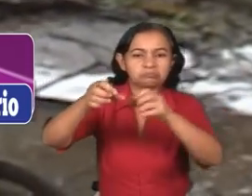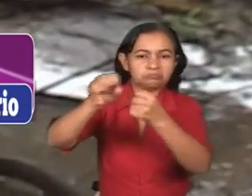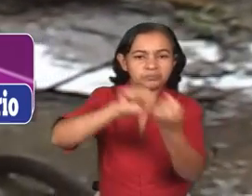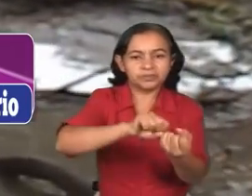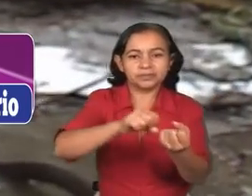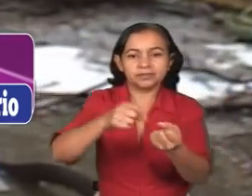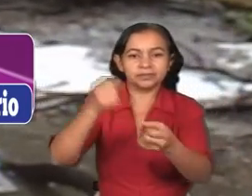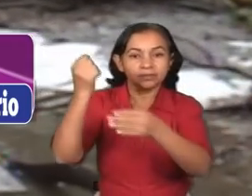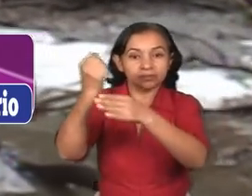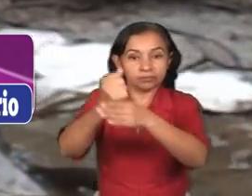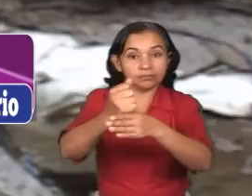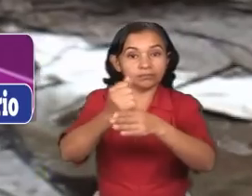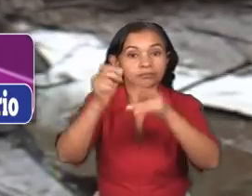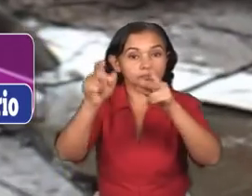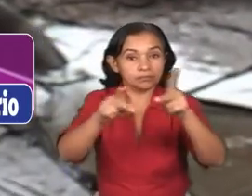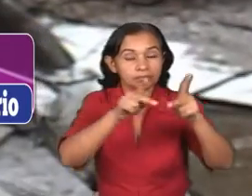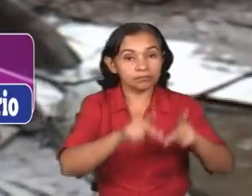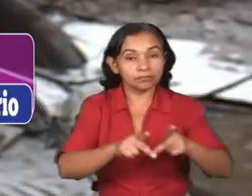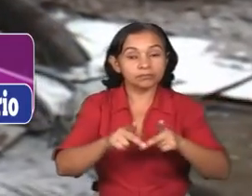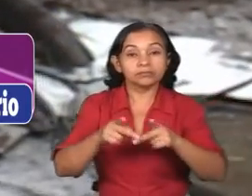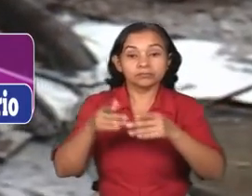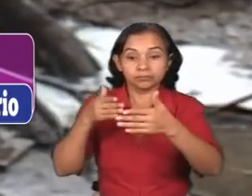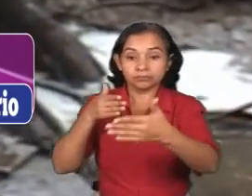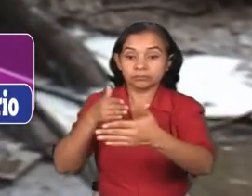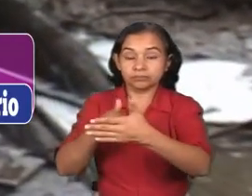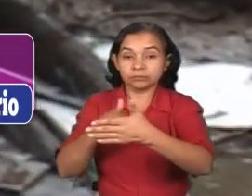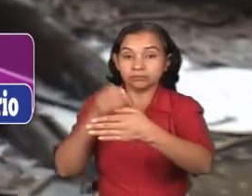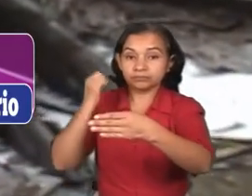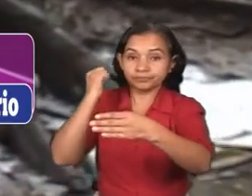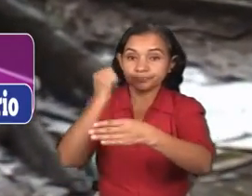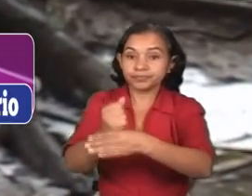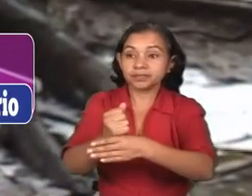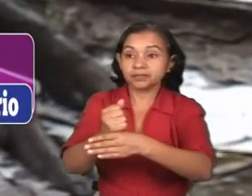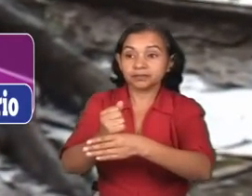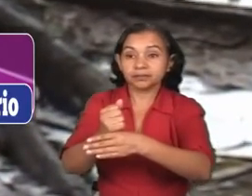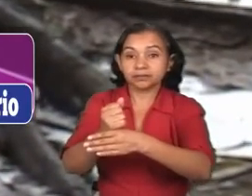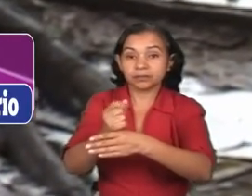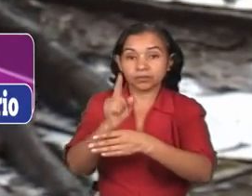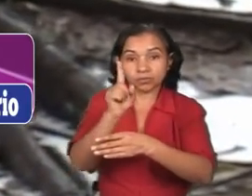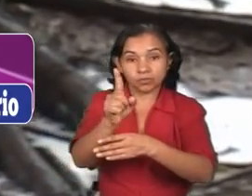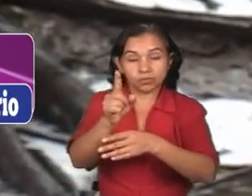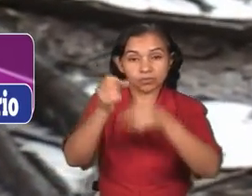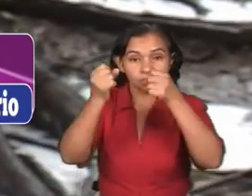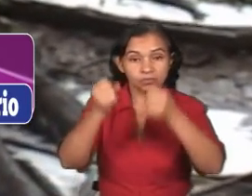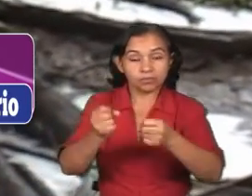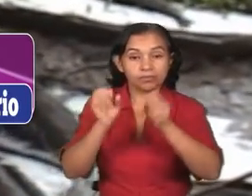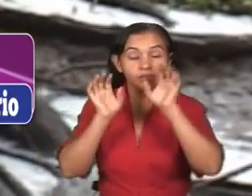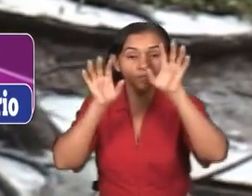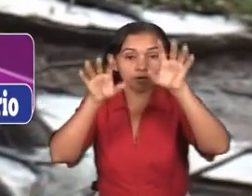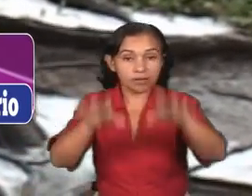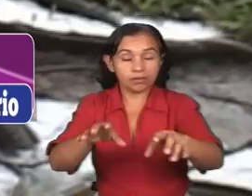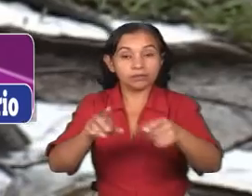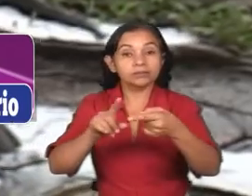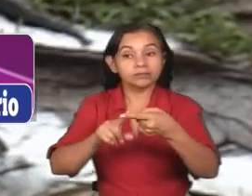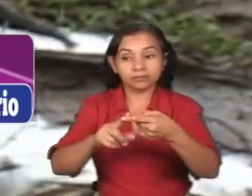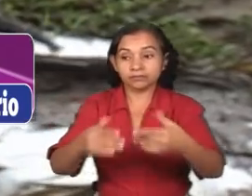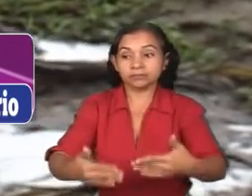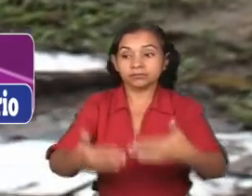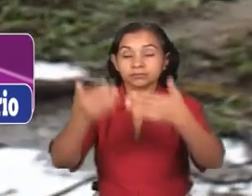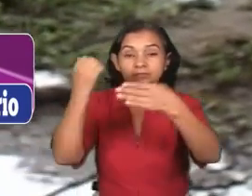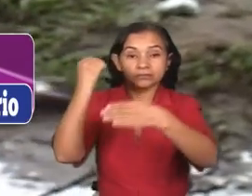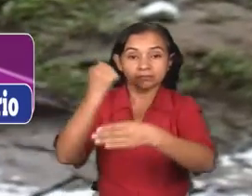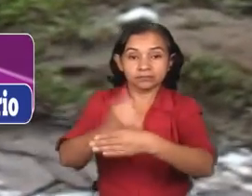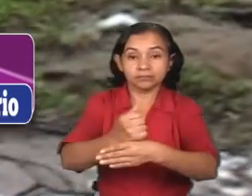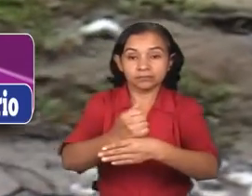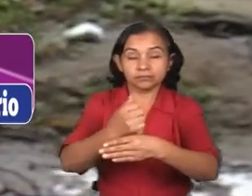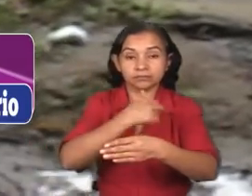nos asesinaron compañeros durante los tranques, ¿no? A nosotros nos asesinaron a un compañero nuestro en León, en un tranque en León, compañero que no